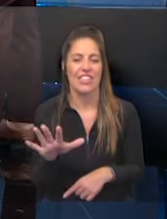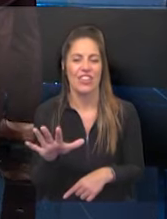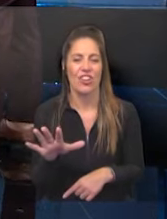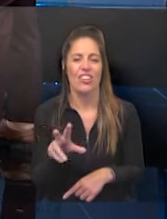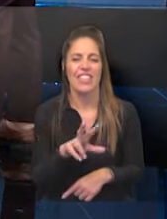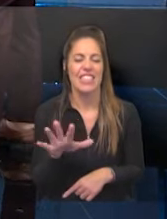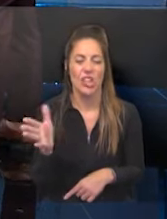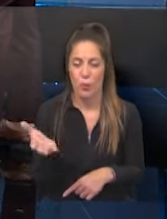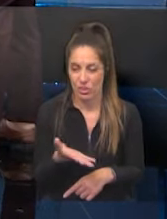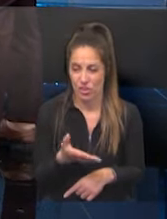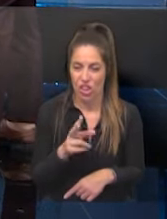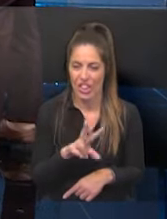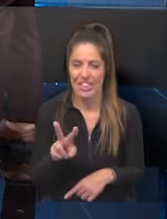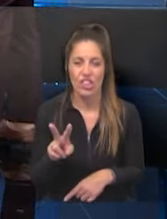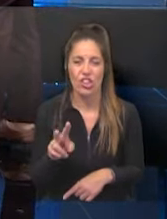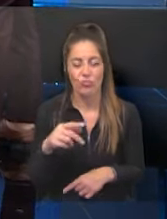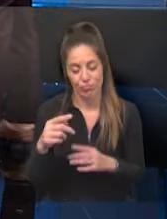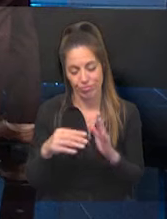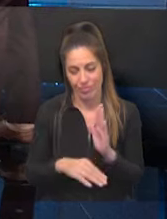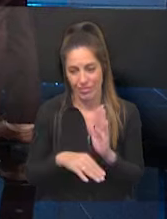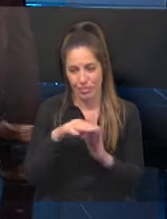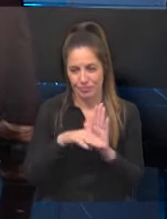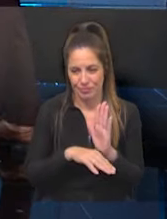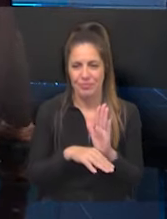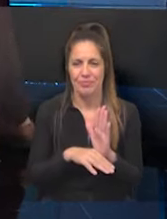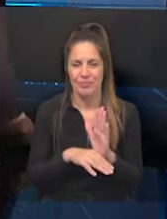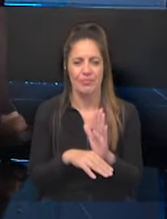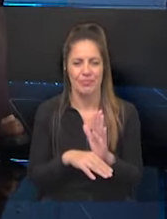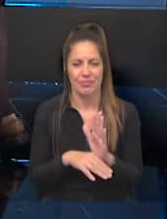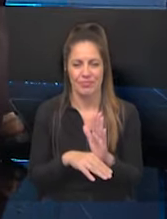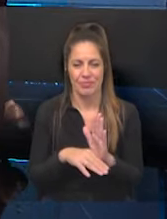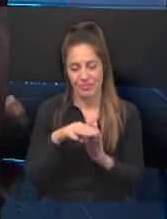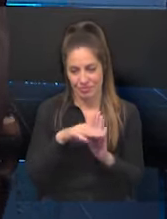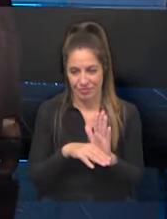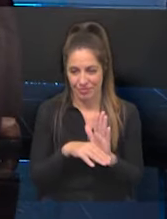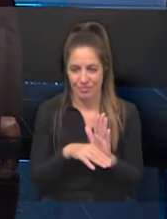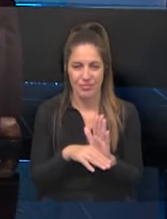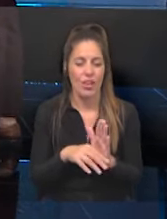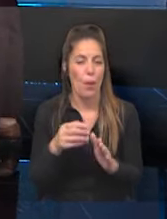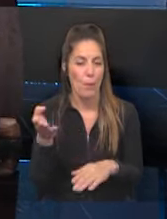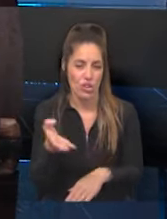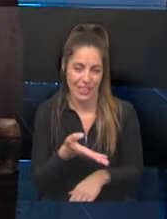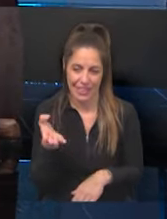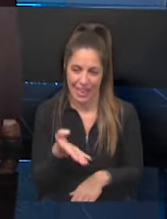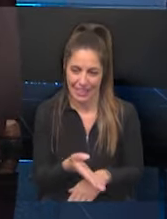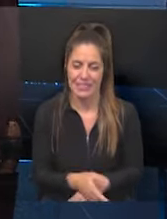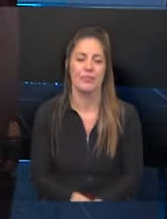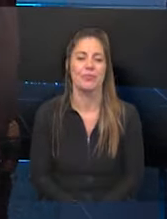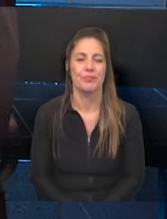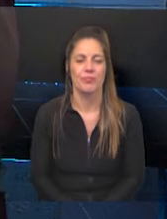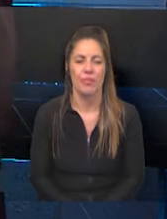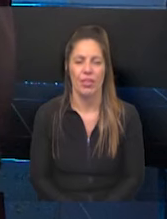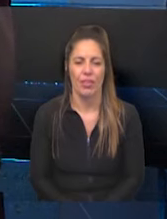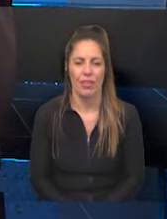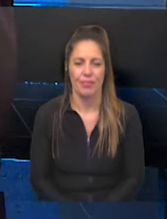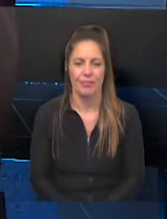3% 3% 31 28 sh 22 shis un 16